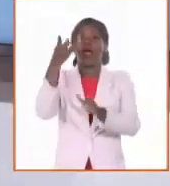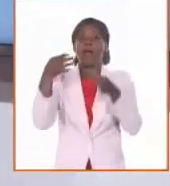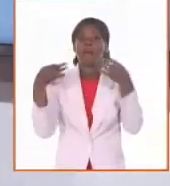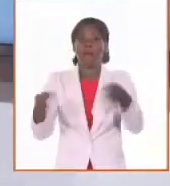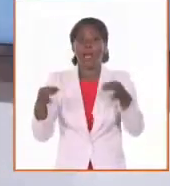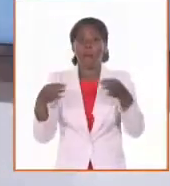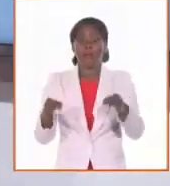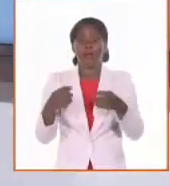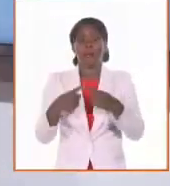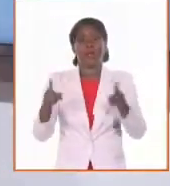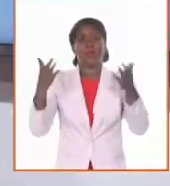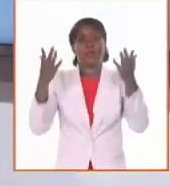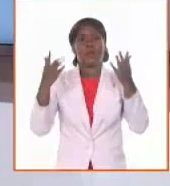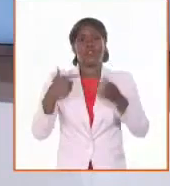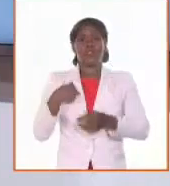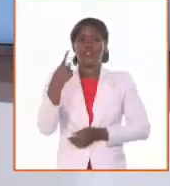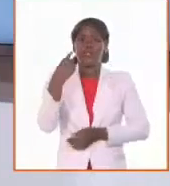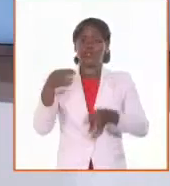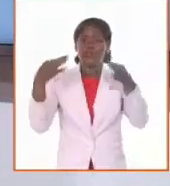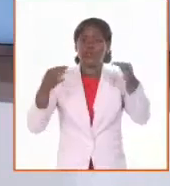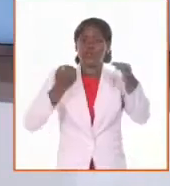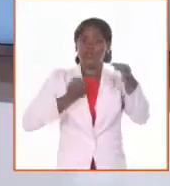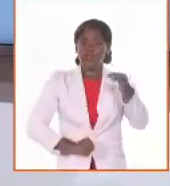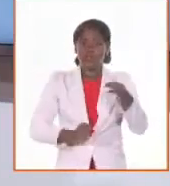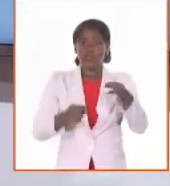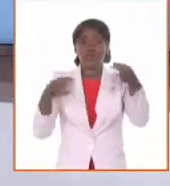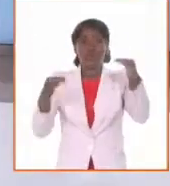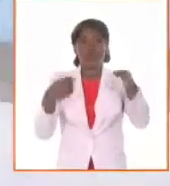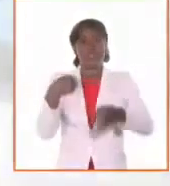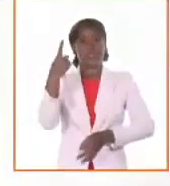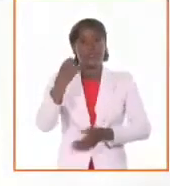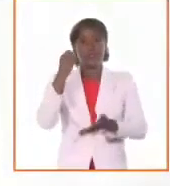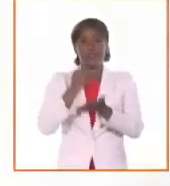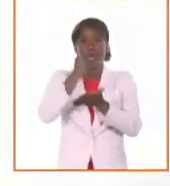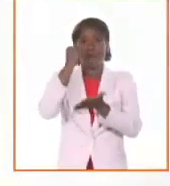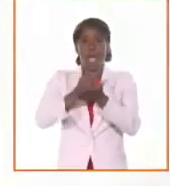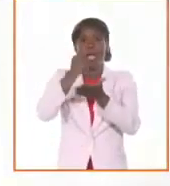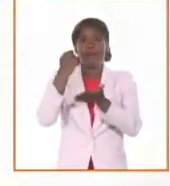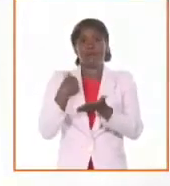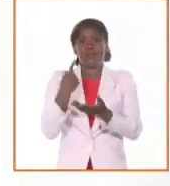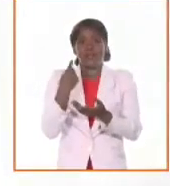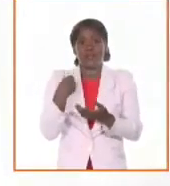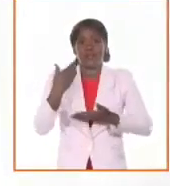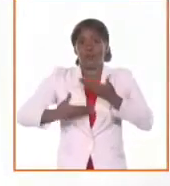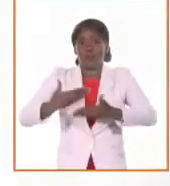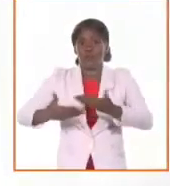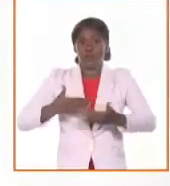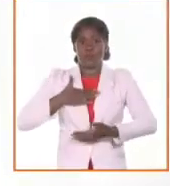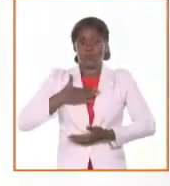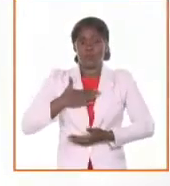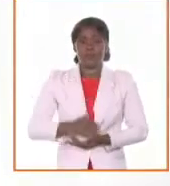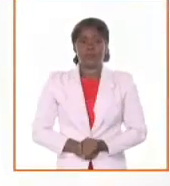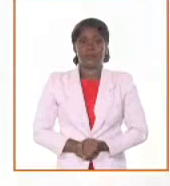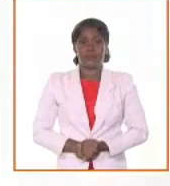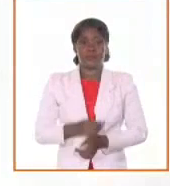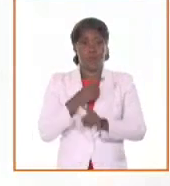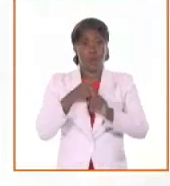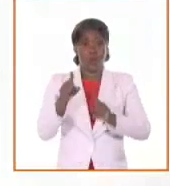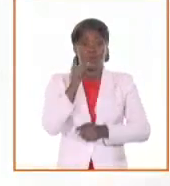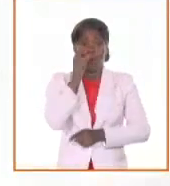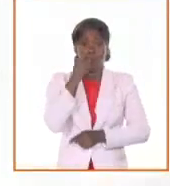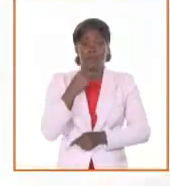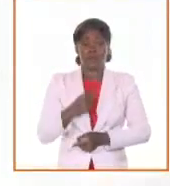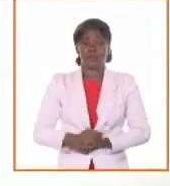se naciera parte veces y dice Luis desde el mes de diciembre tengo solicitado varios certificados de nacimiento